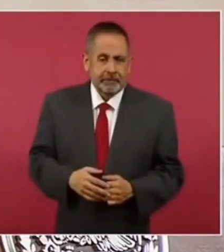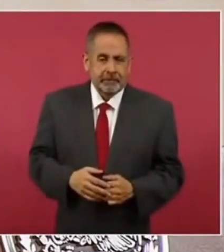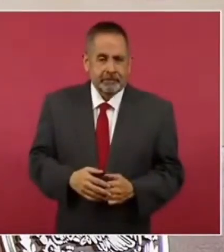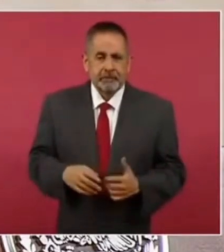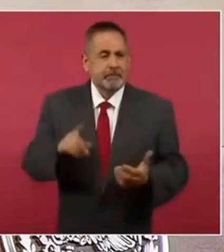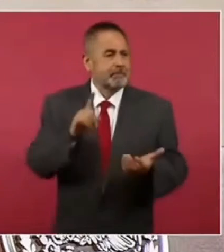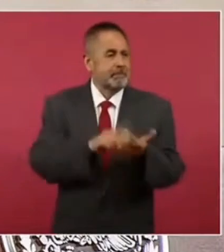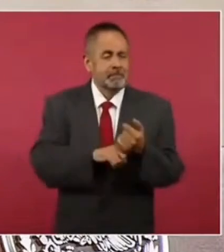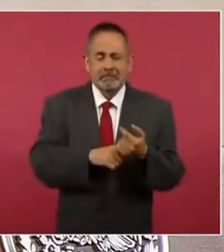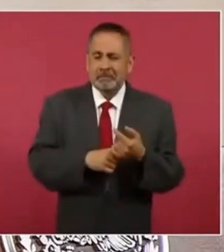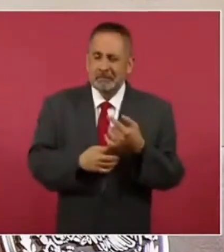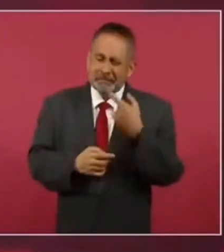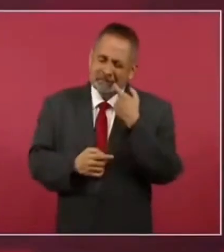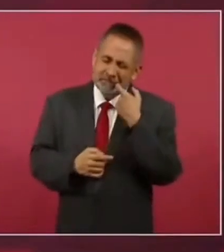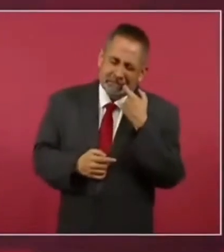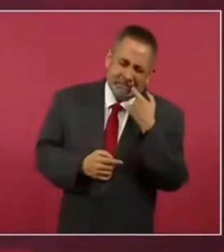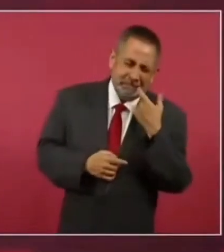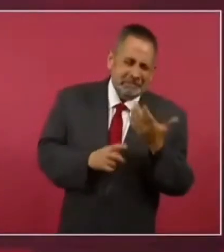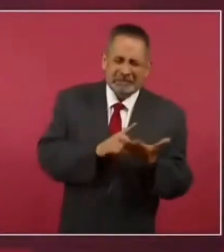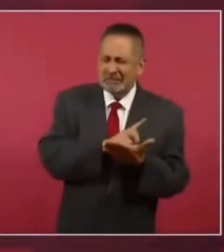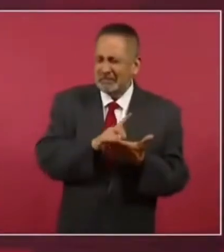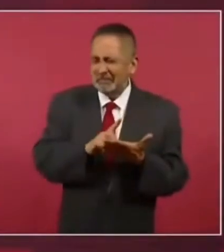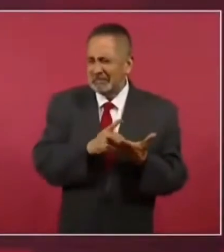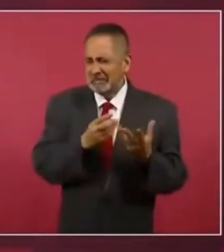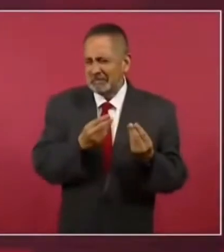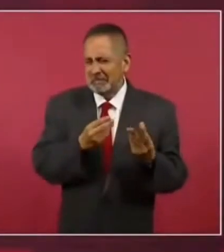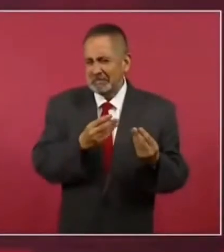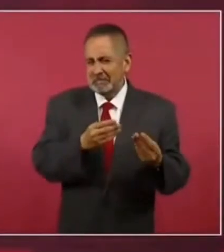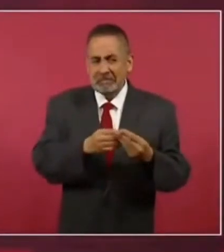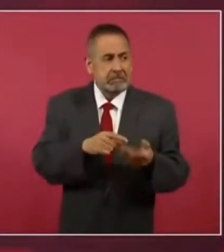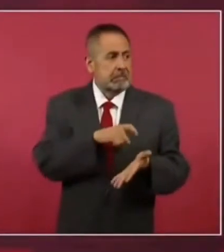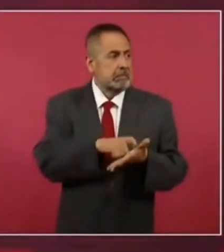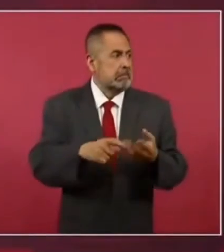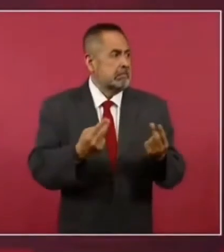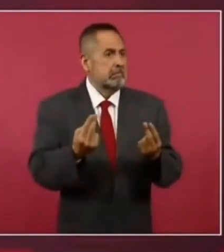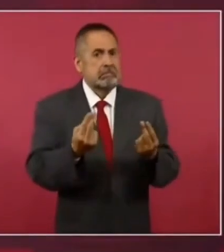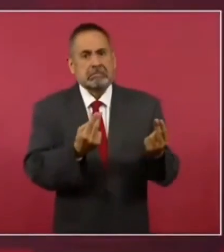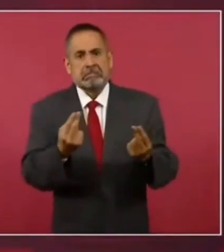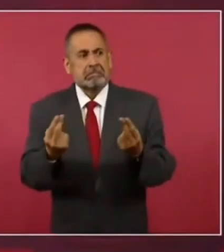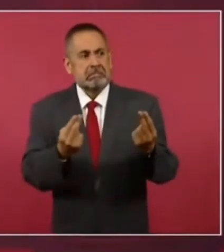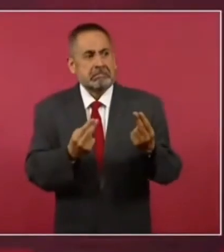el consumo está la demanda